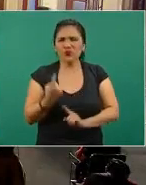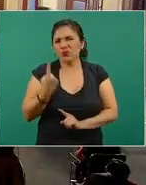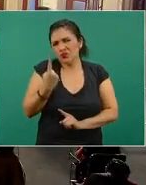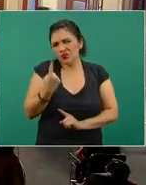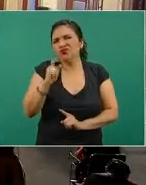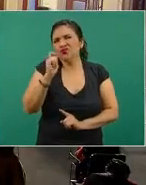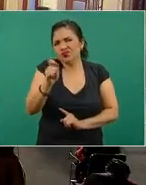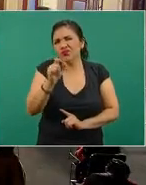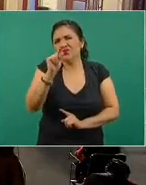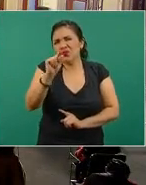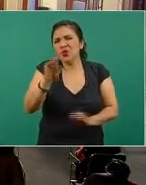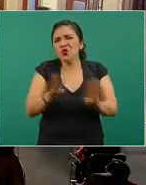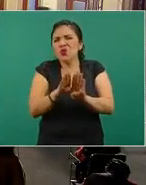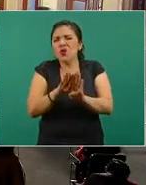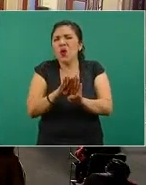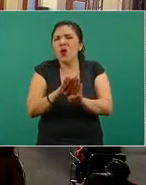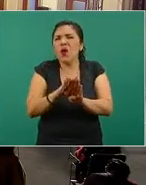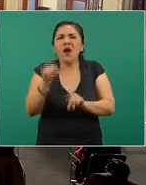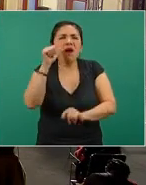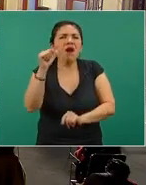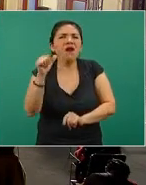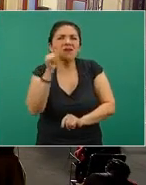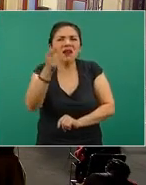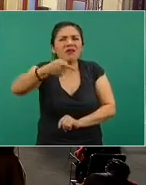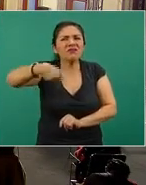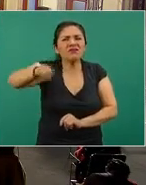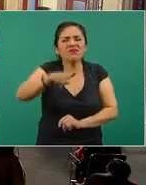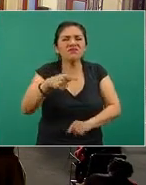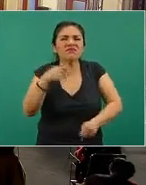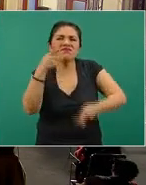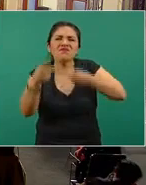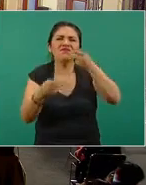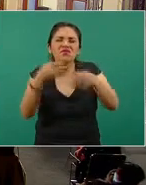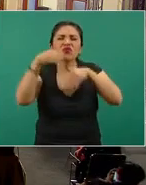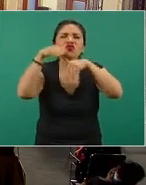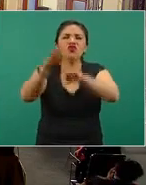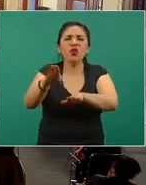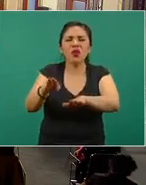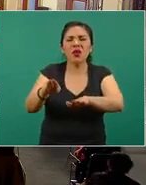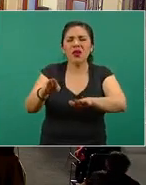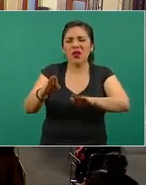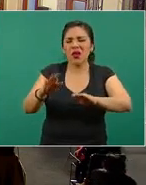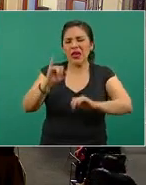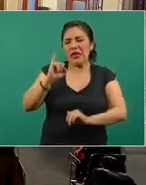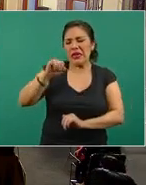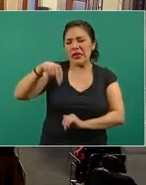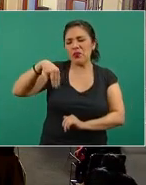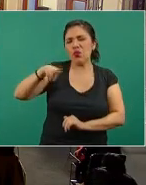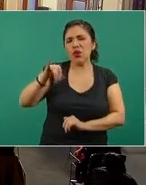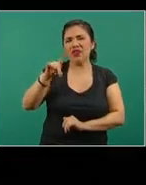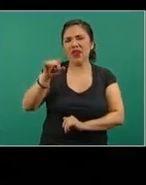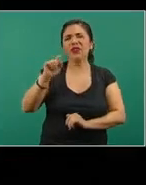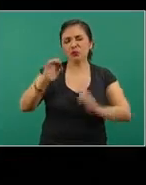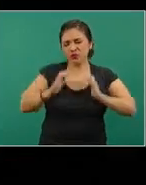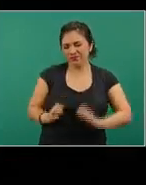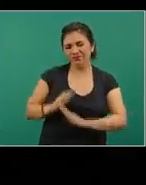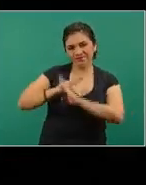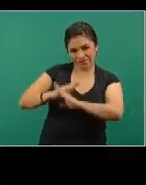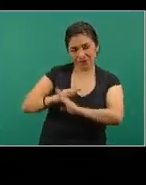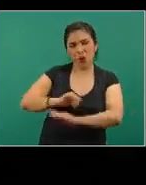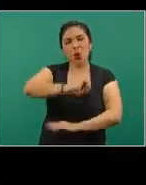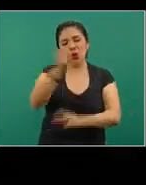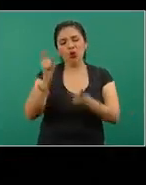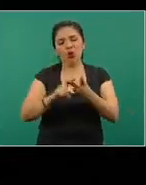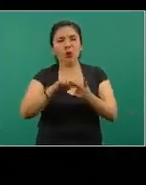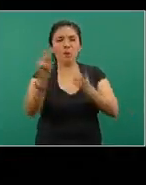se liga un poco a la discusión que tuvieron ayer sobre la inmunidad y otra pregunta para la doctora Ana de la